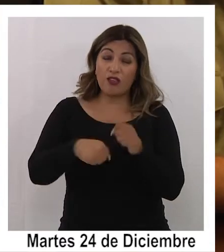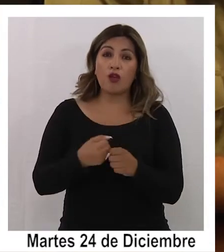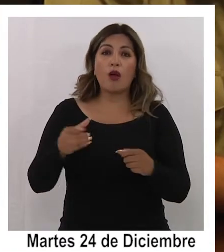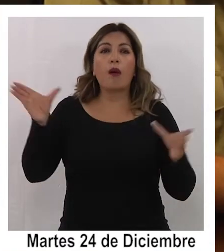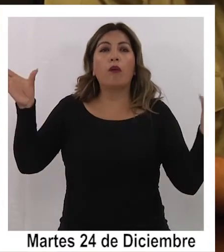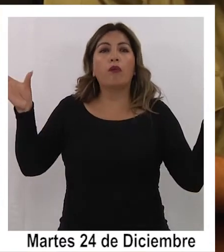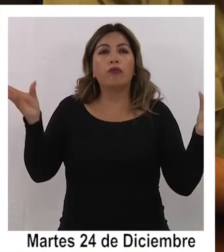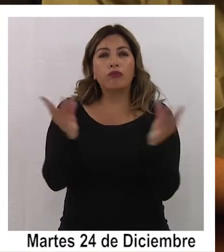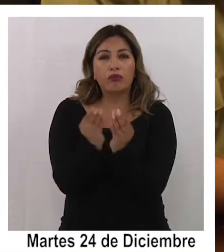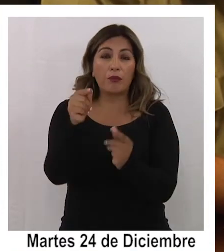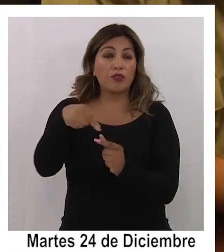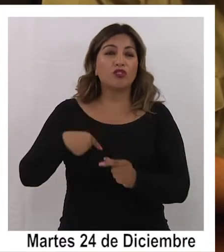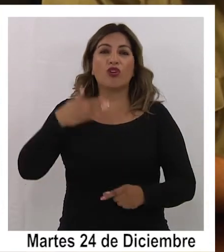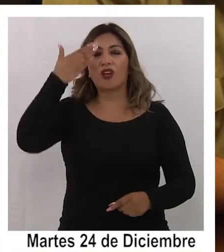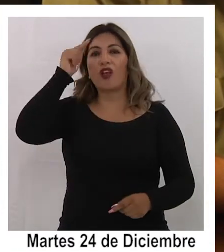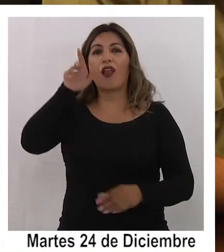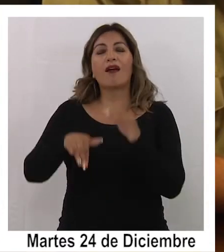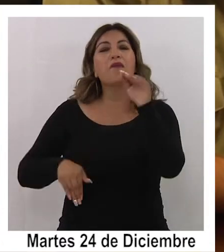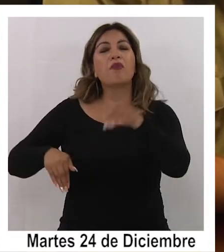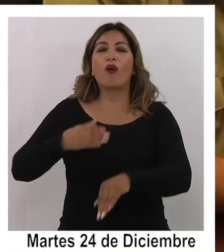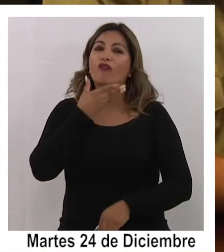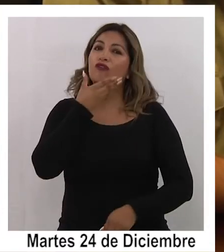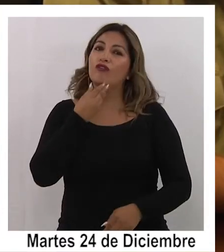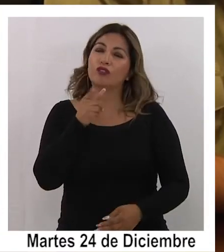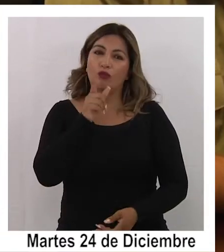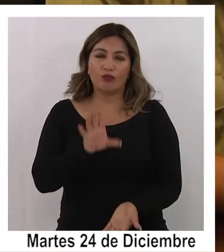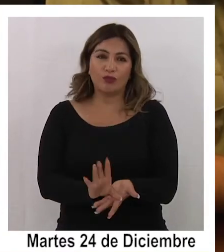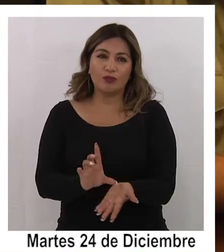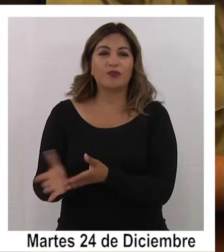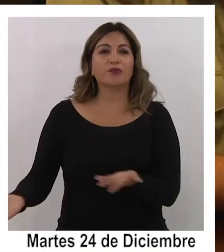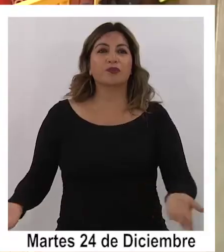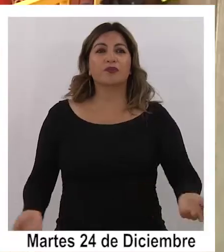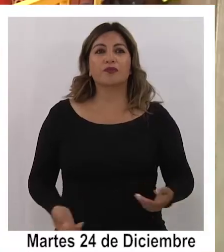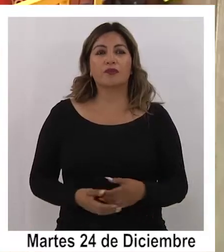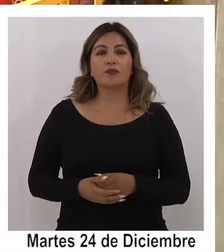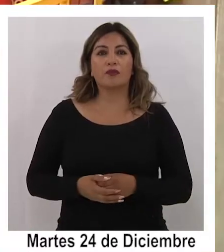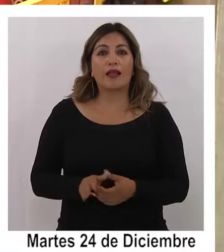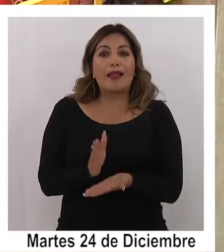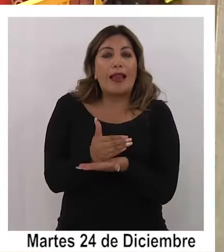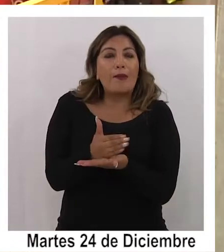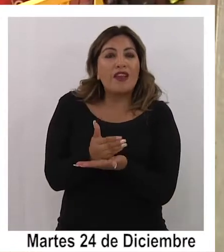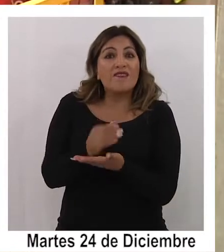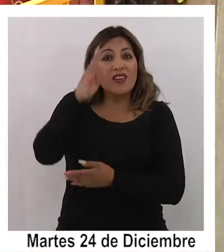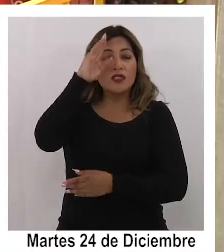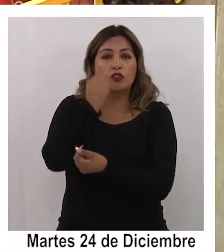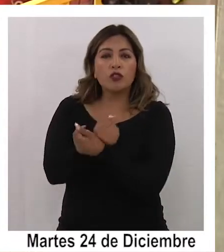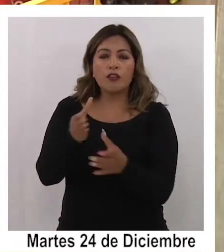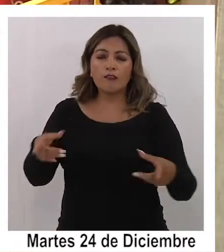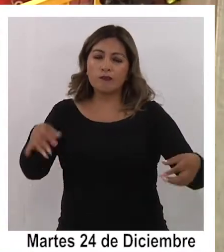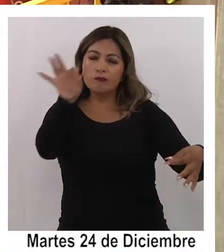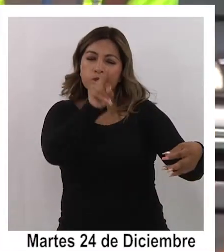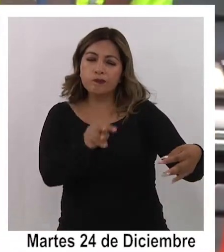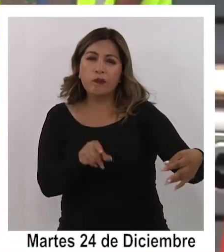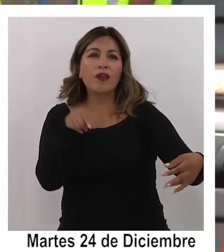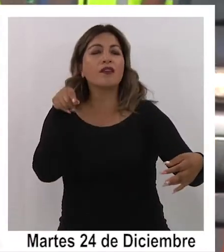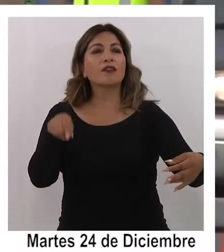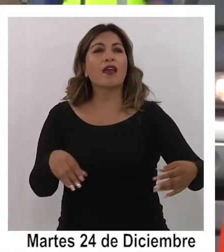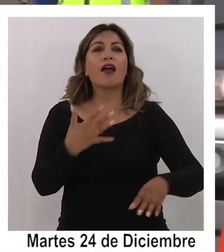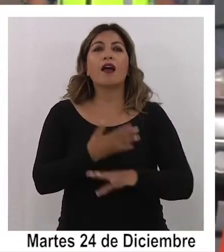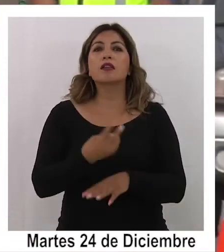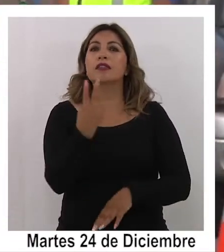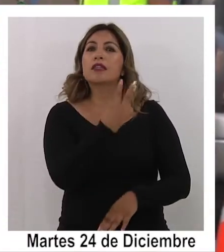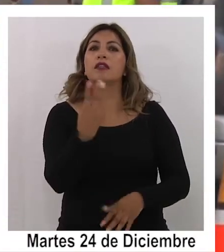pero creo yo que la playa es un bonito lugar donde pueden llegar. Según la planificación de carabineros, se